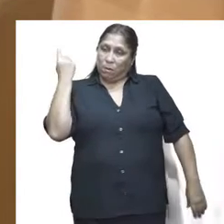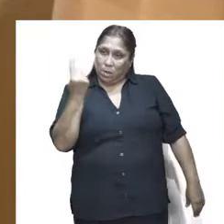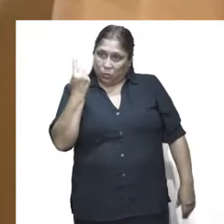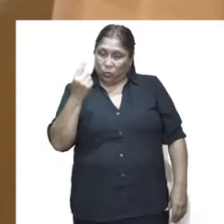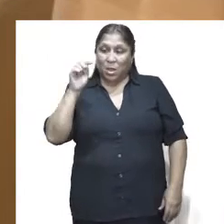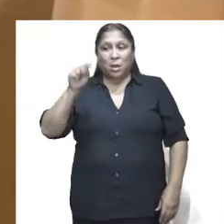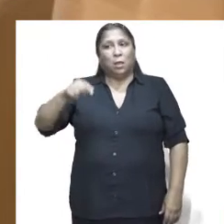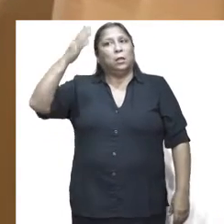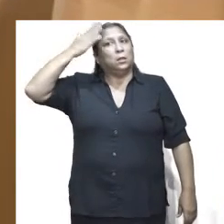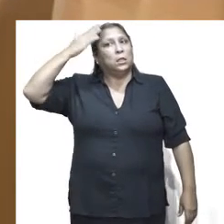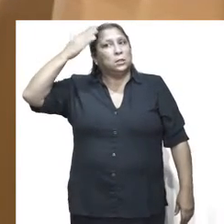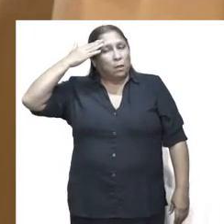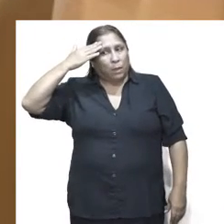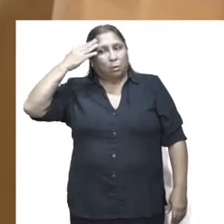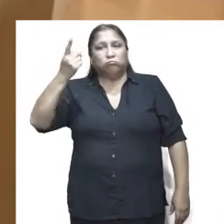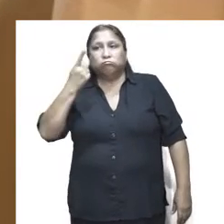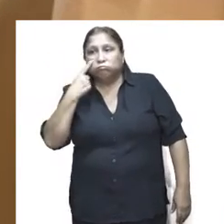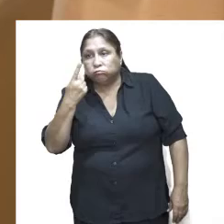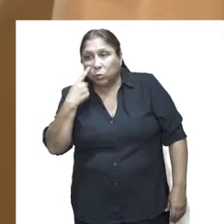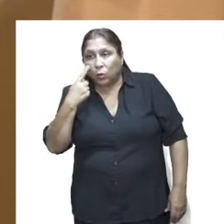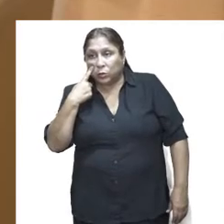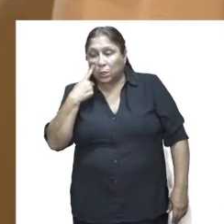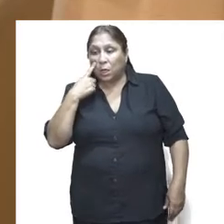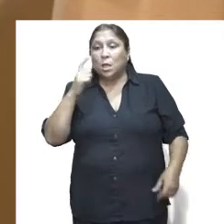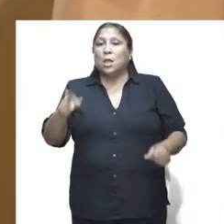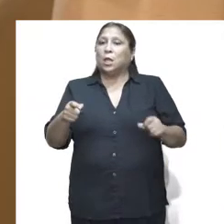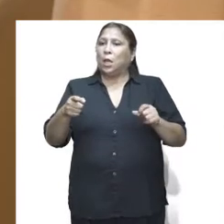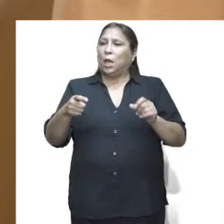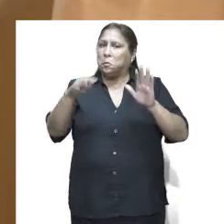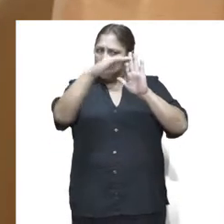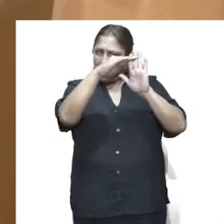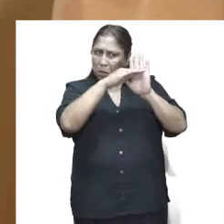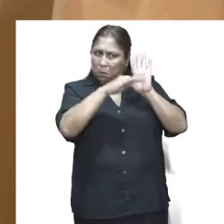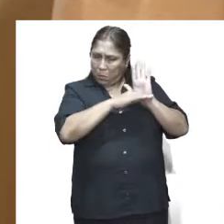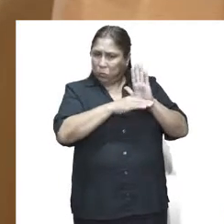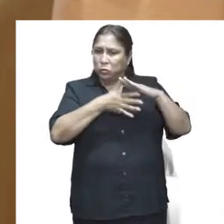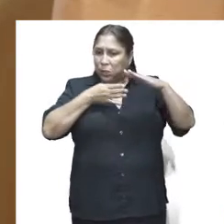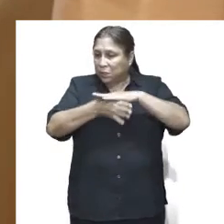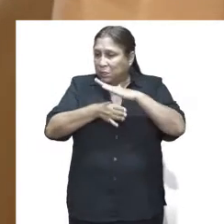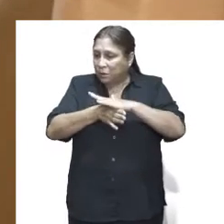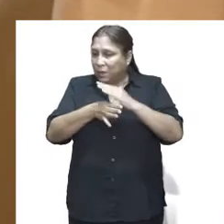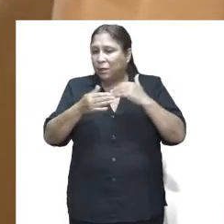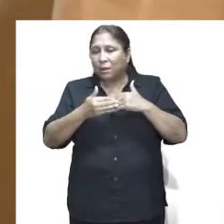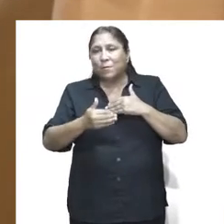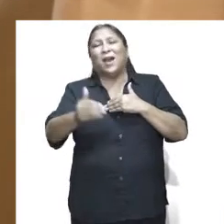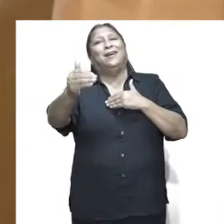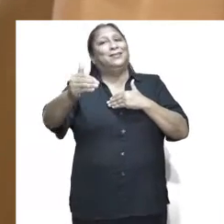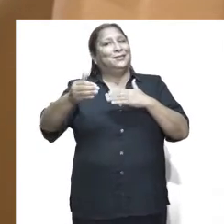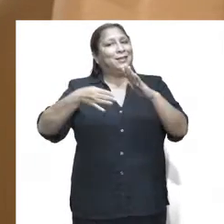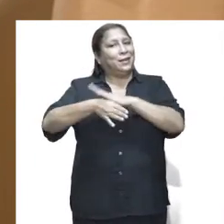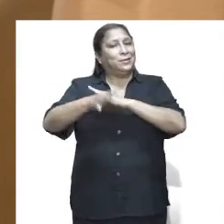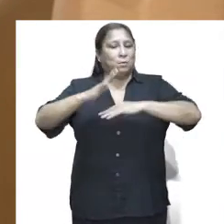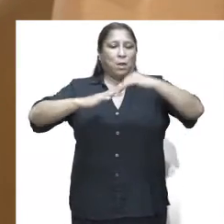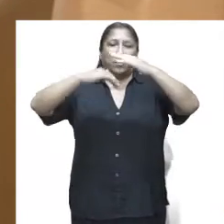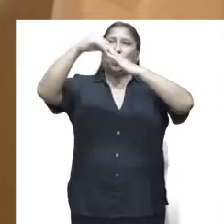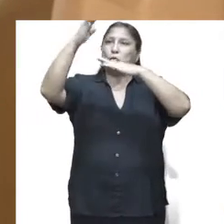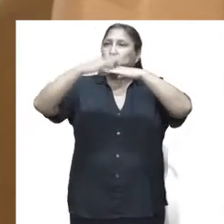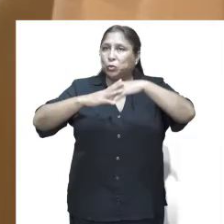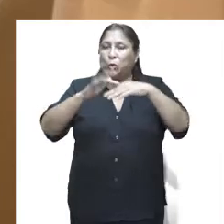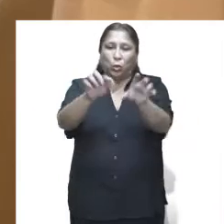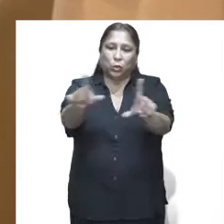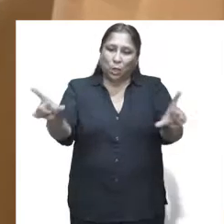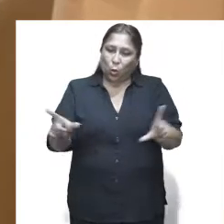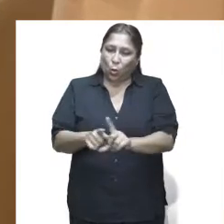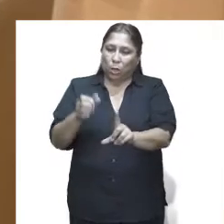saber reconocer que hay medidas de accesibilidad que pasan más allá de la accesibilidad física del espacio donde se